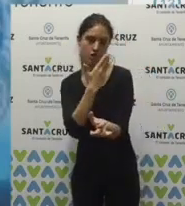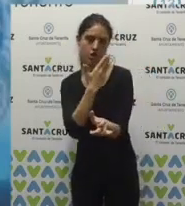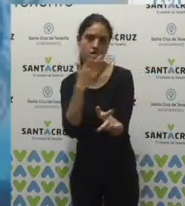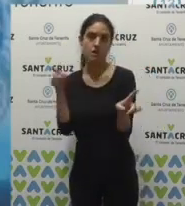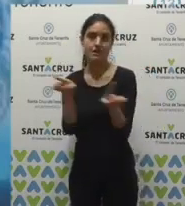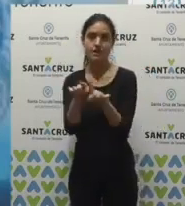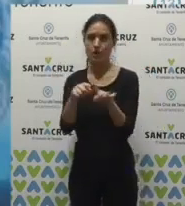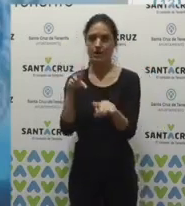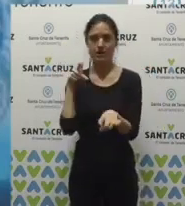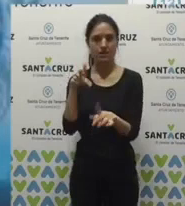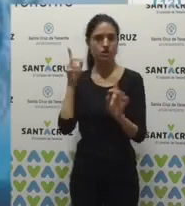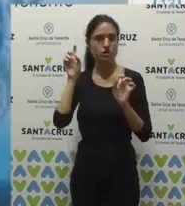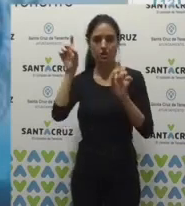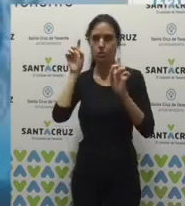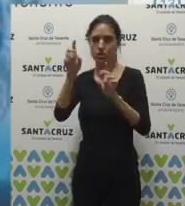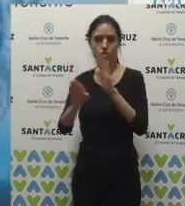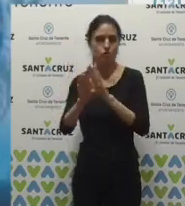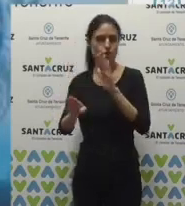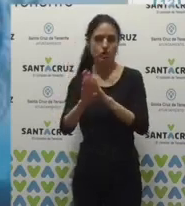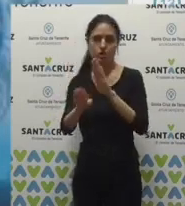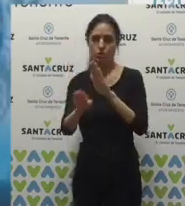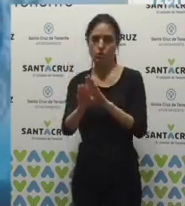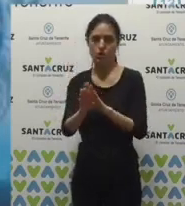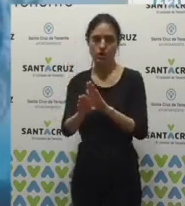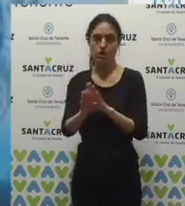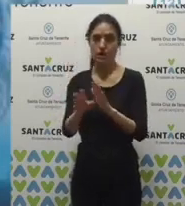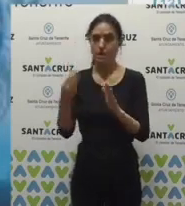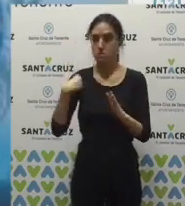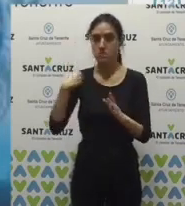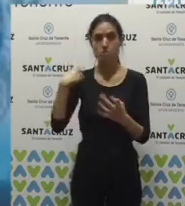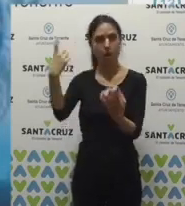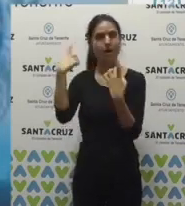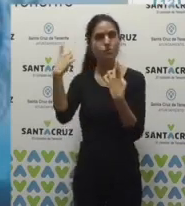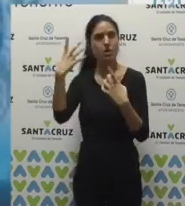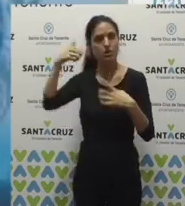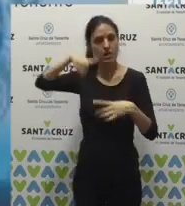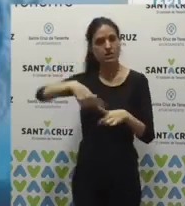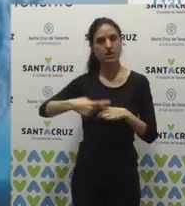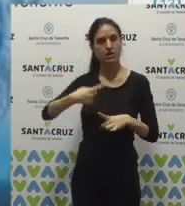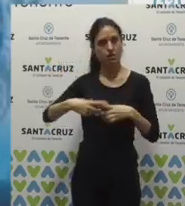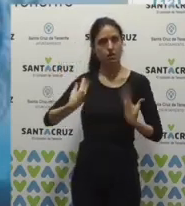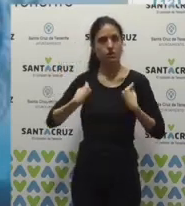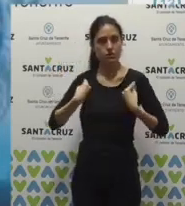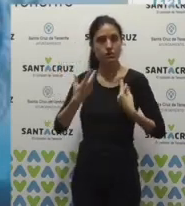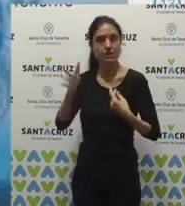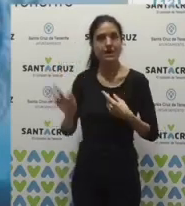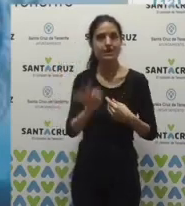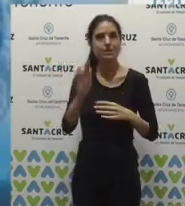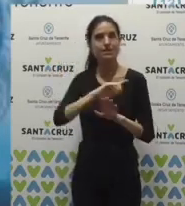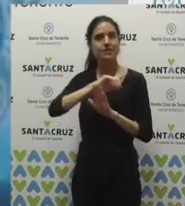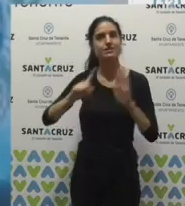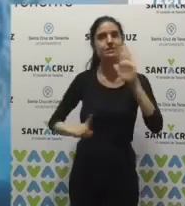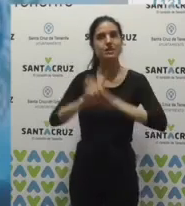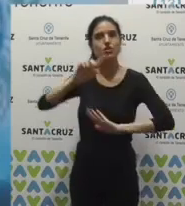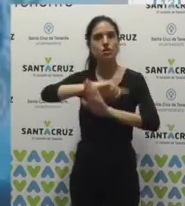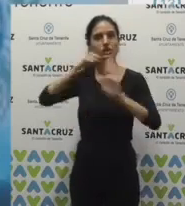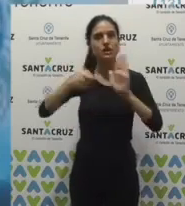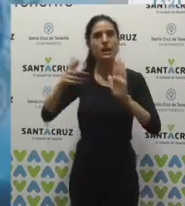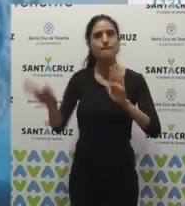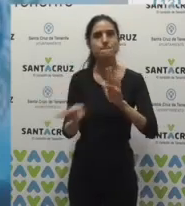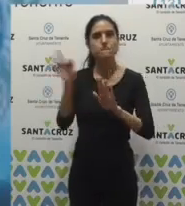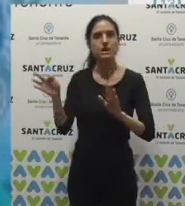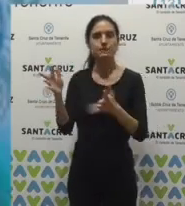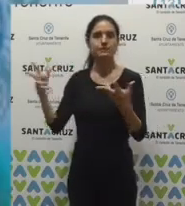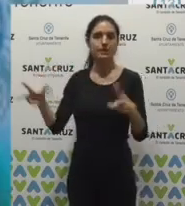el derecho a la educación del alumnado residente en el municipio su desarrollo integral y su adaptación social en